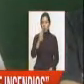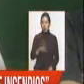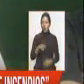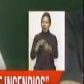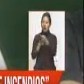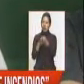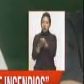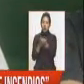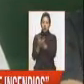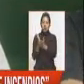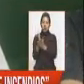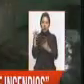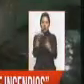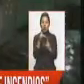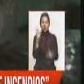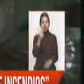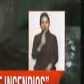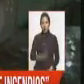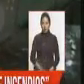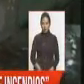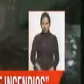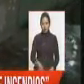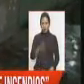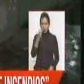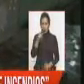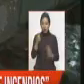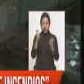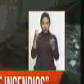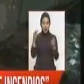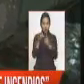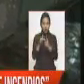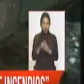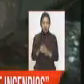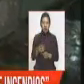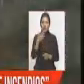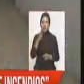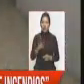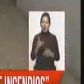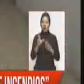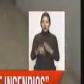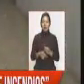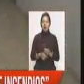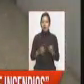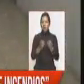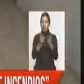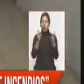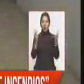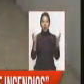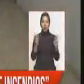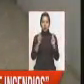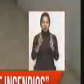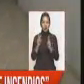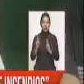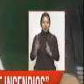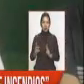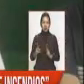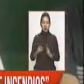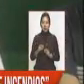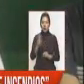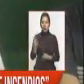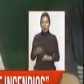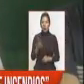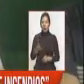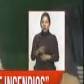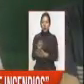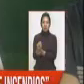favor de la violencia, porque esa es la forma como también muchos son